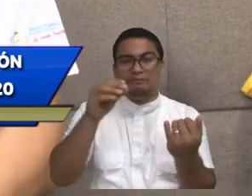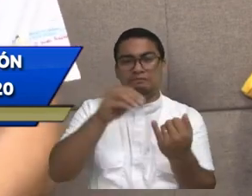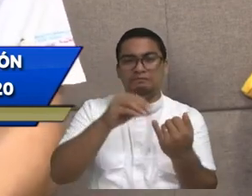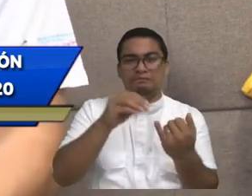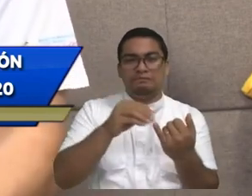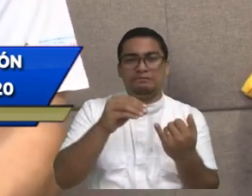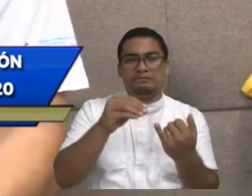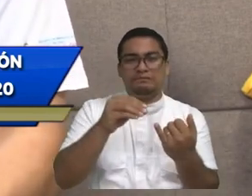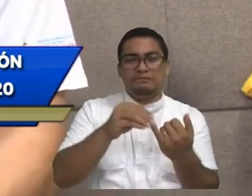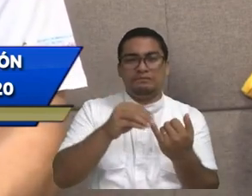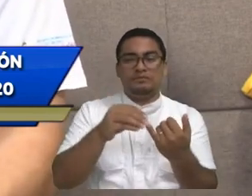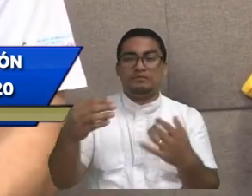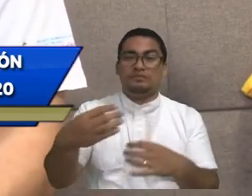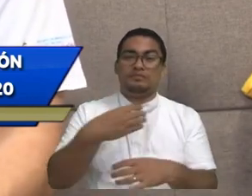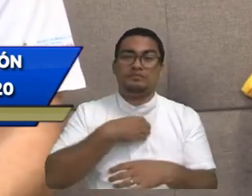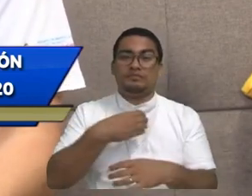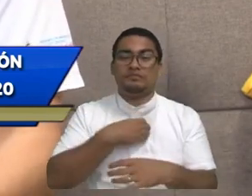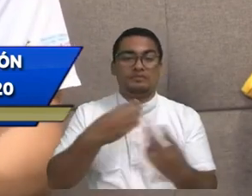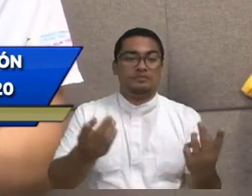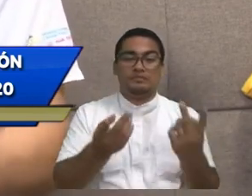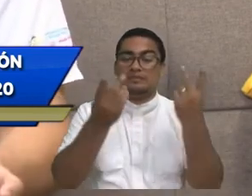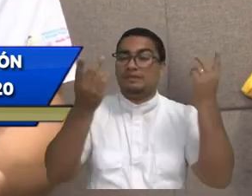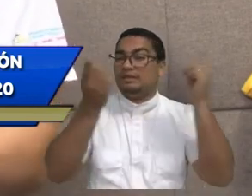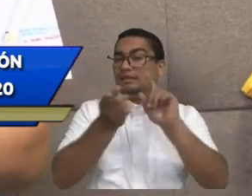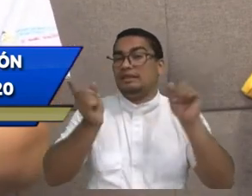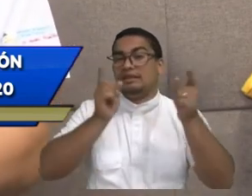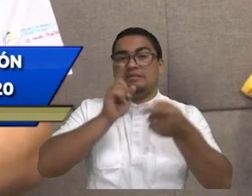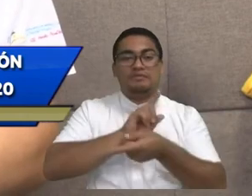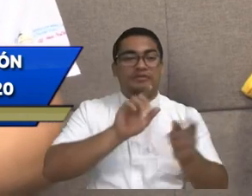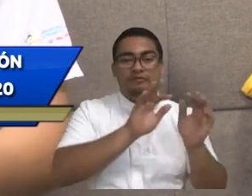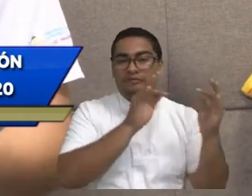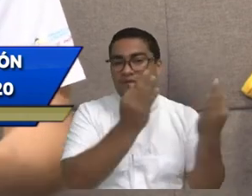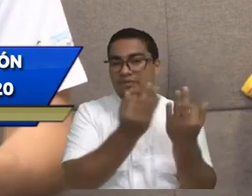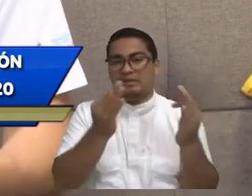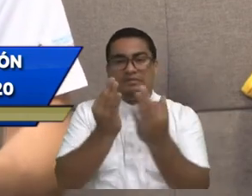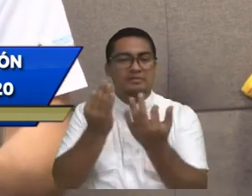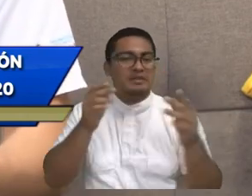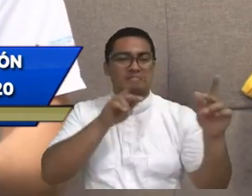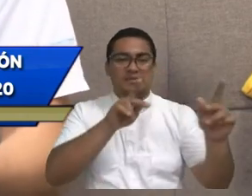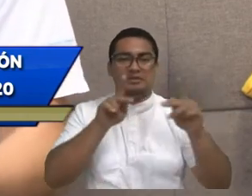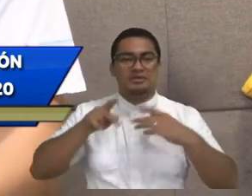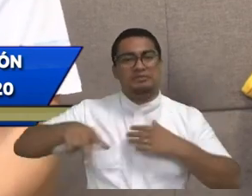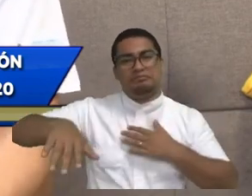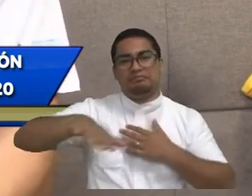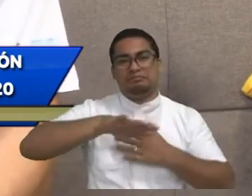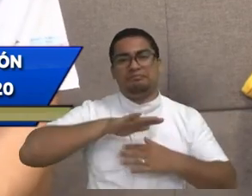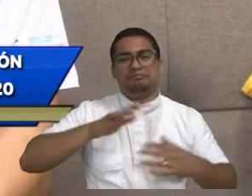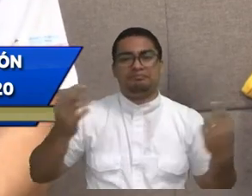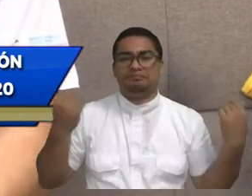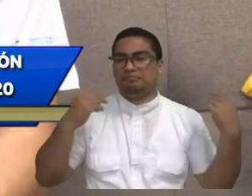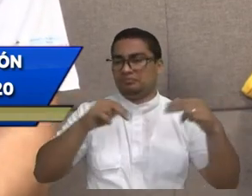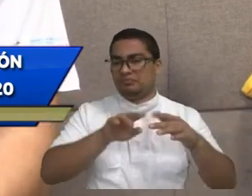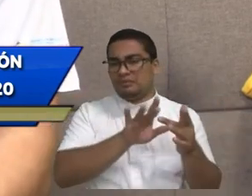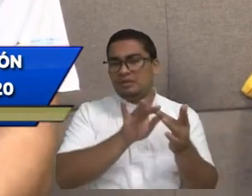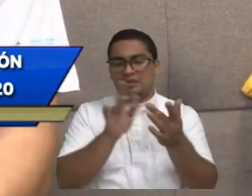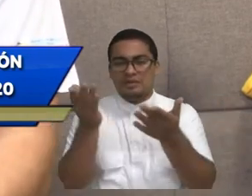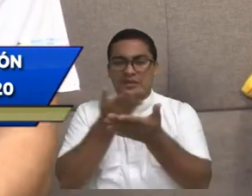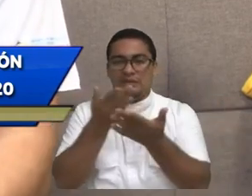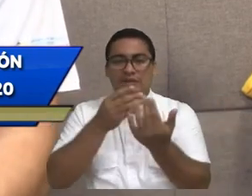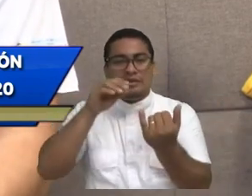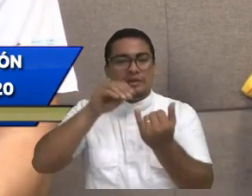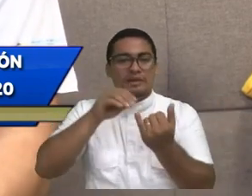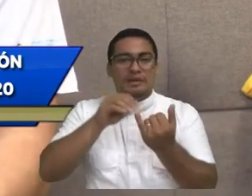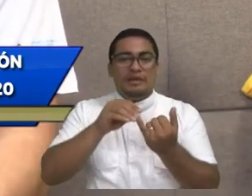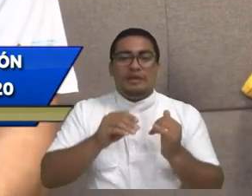su realidad familiar social profesional a través de una carrera de un curso técnico pues que está